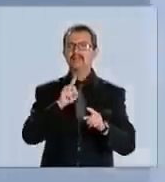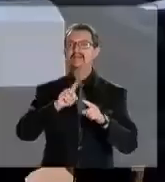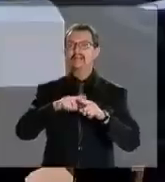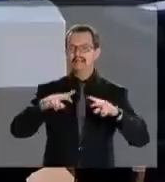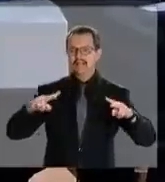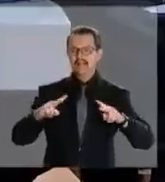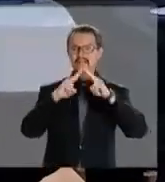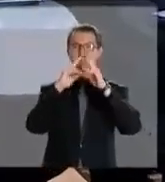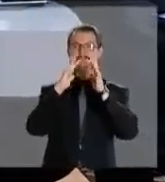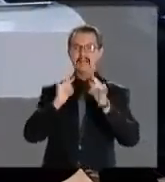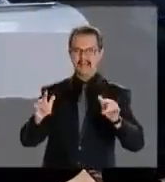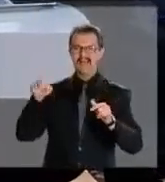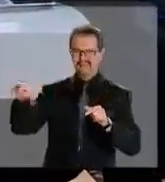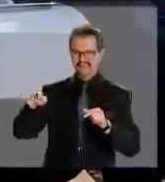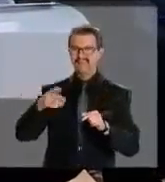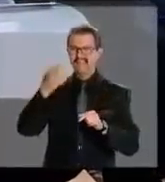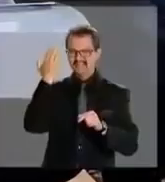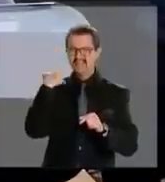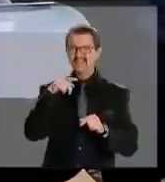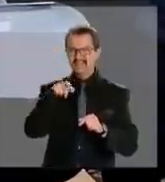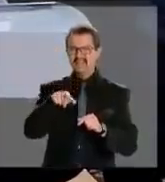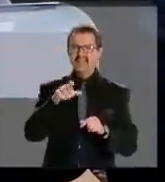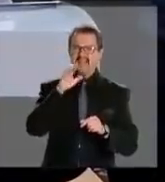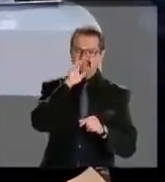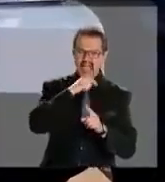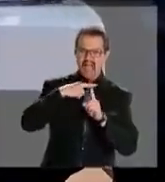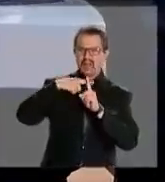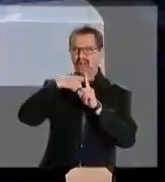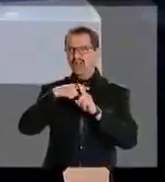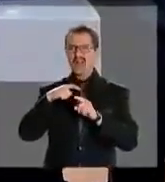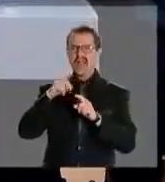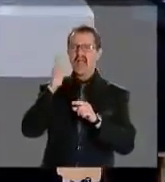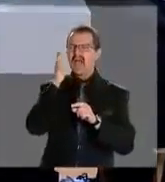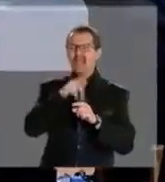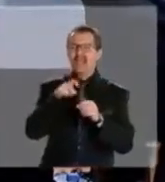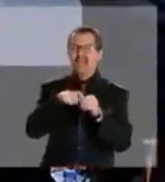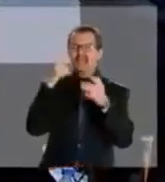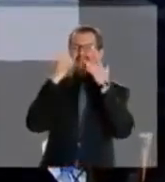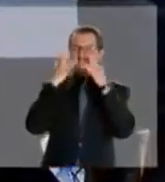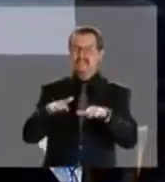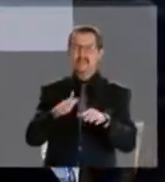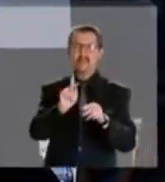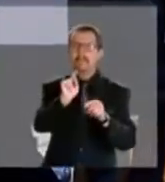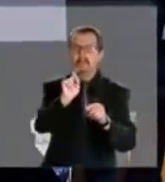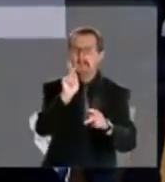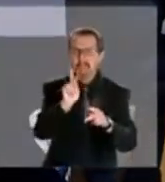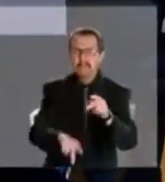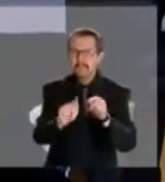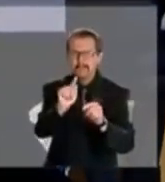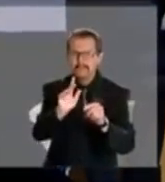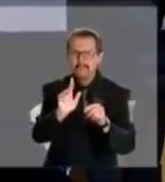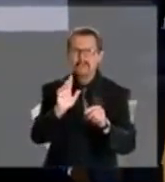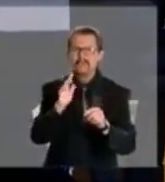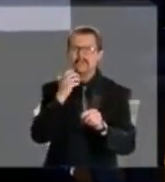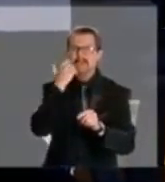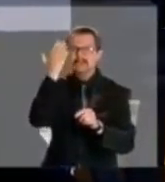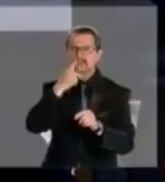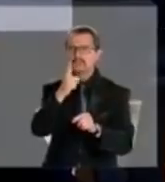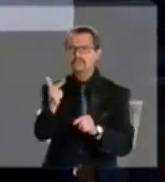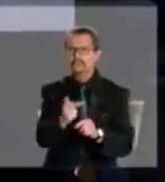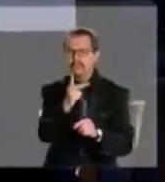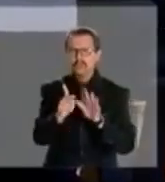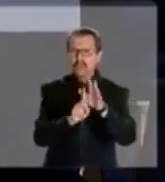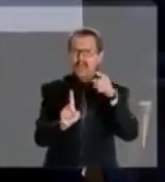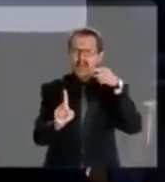la cual se le pide una respuesta binaria se equivocó el presidente peña nieto en invitar